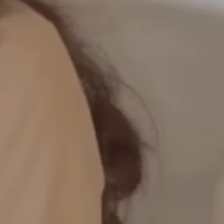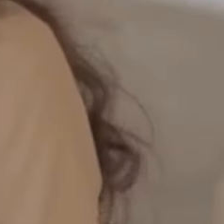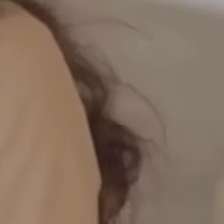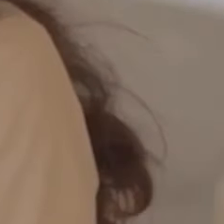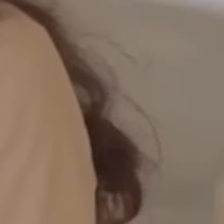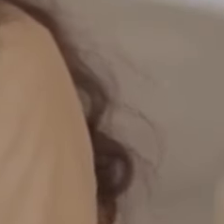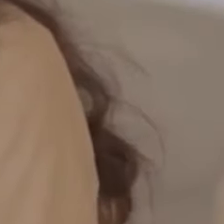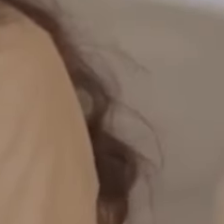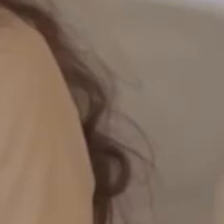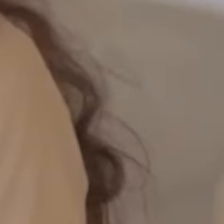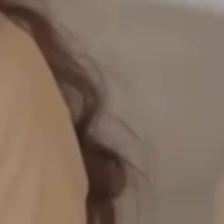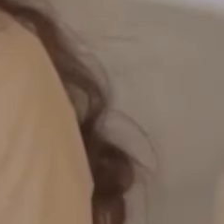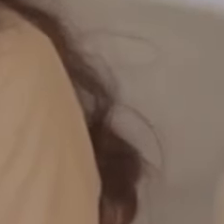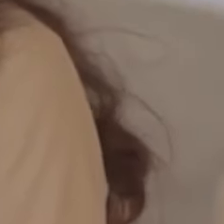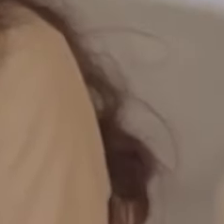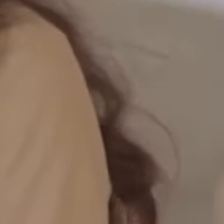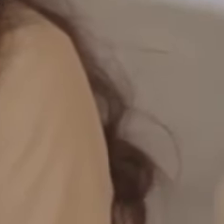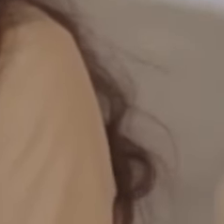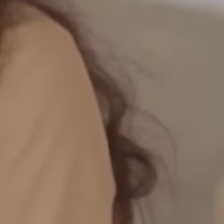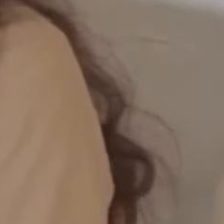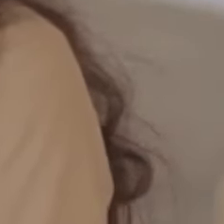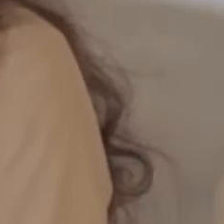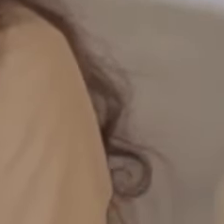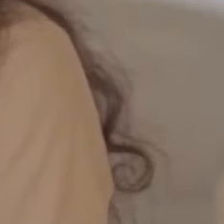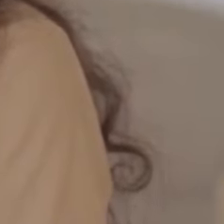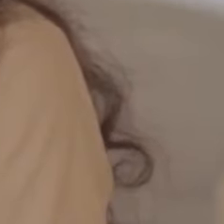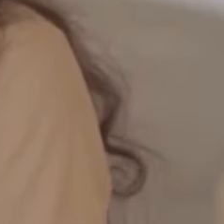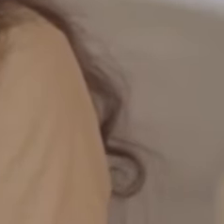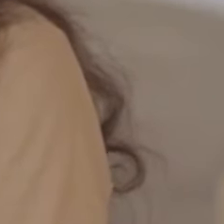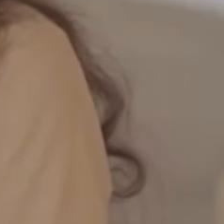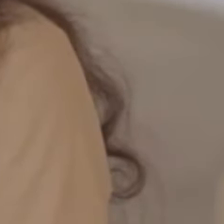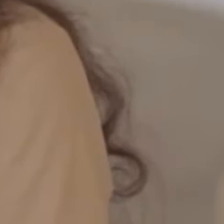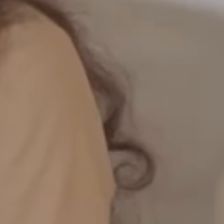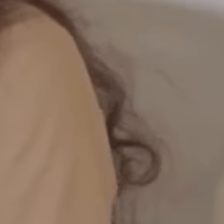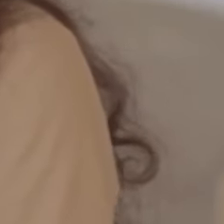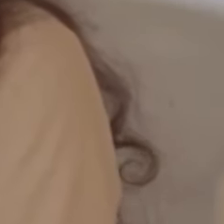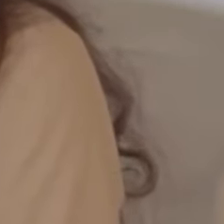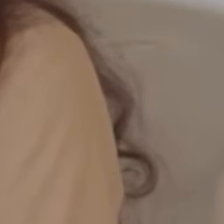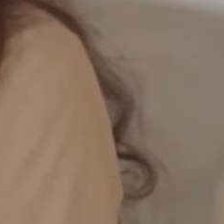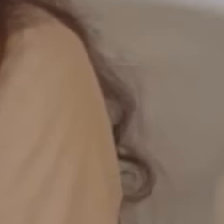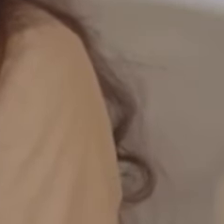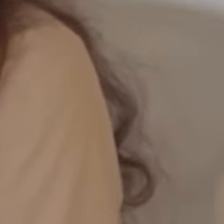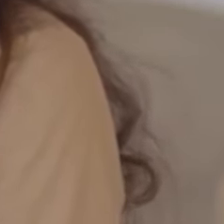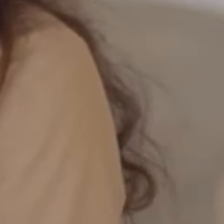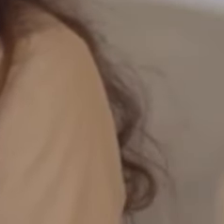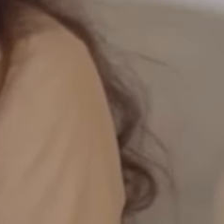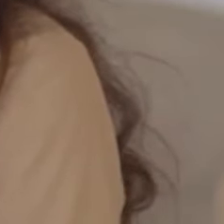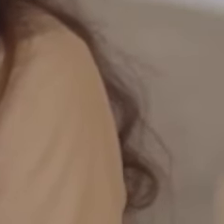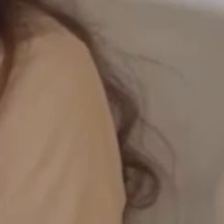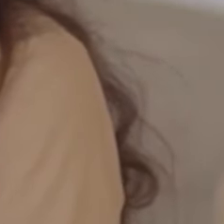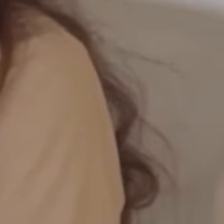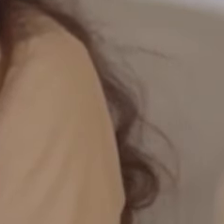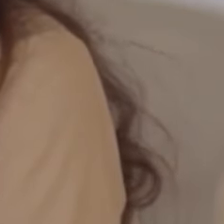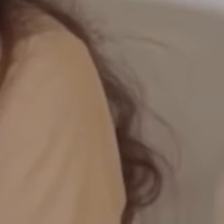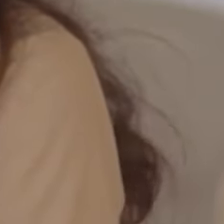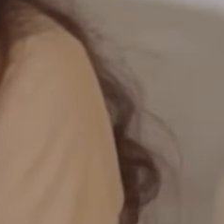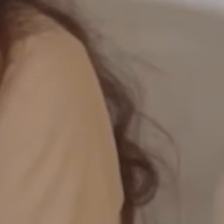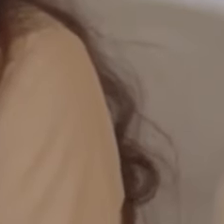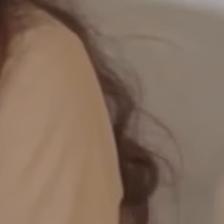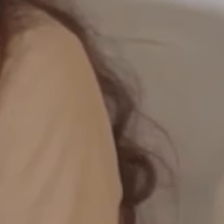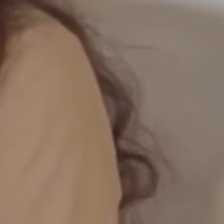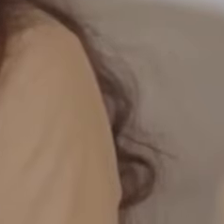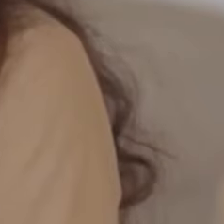recibir cursos en el centro cívico desde que empezó, soy la primera generación de Sin Paredes, que son cursos de danza, arte, teatro, son de